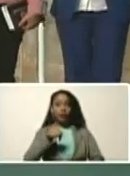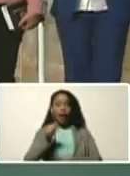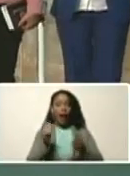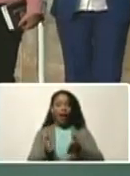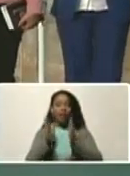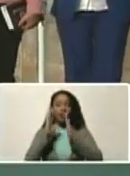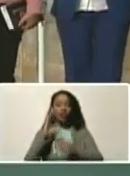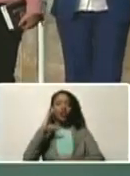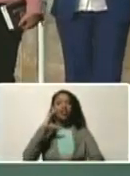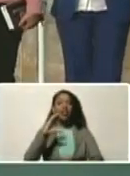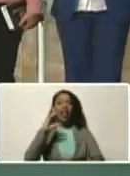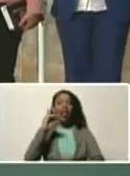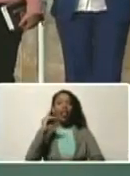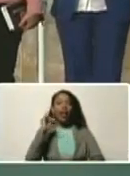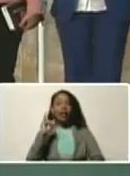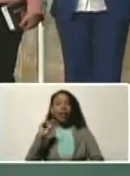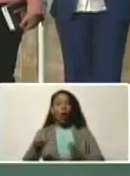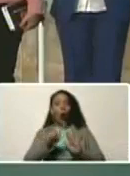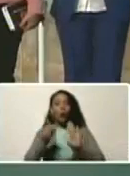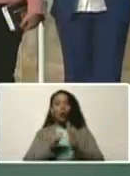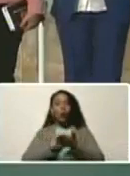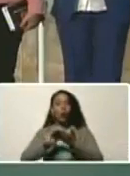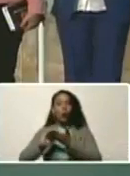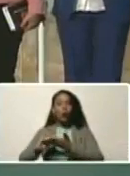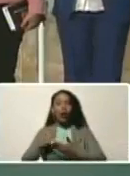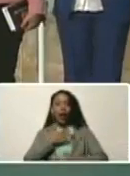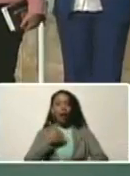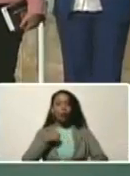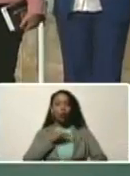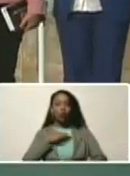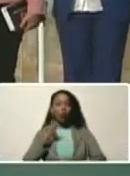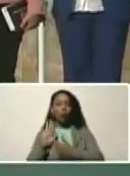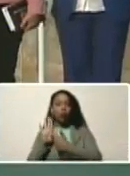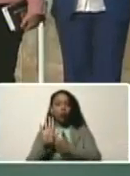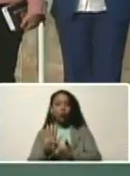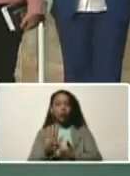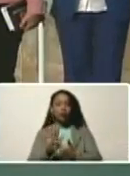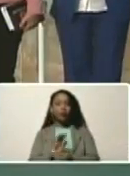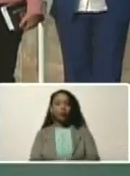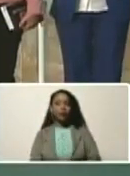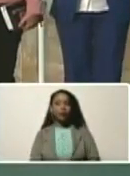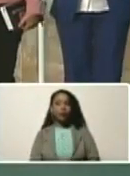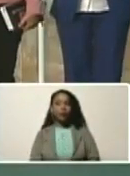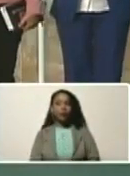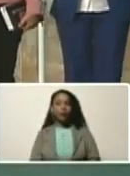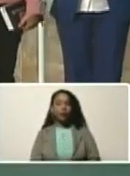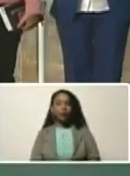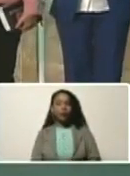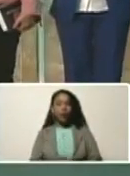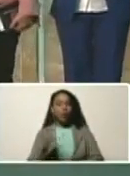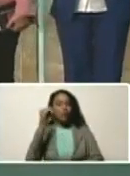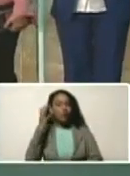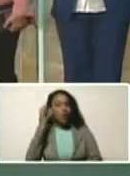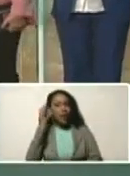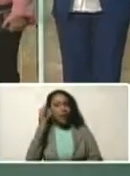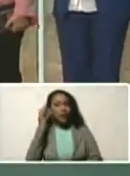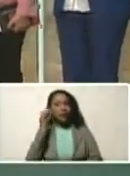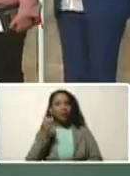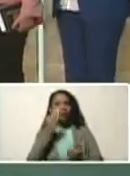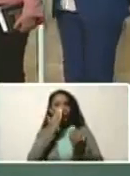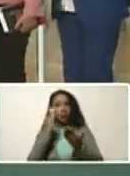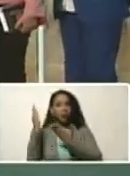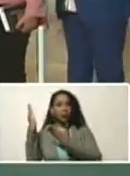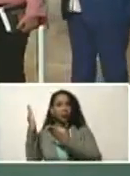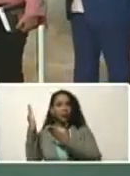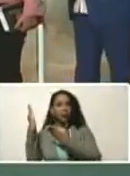CDI recuperado plenamente que queremos mostrarle. María Genoveva Guerrero Ramos.